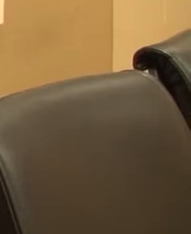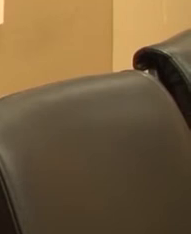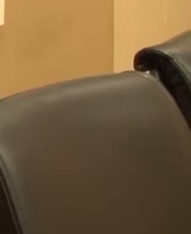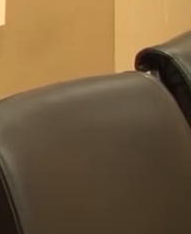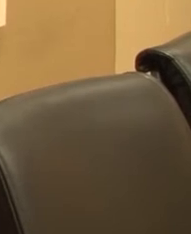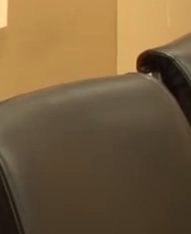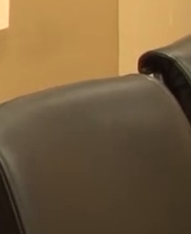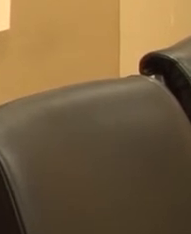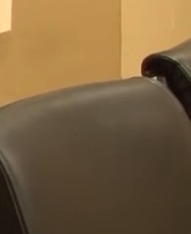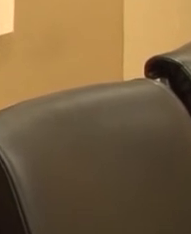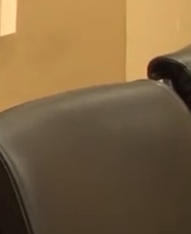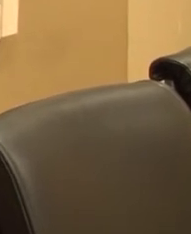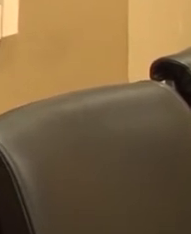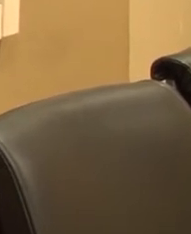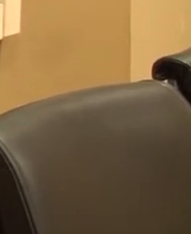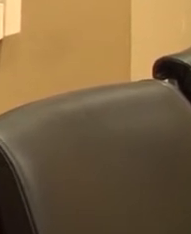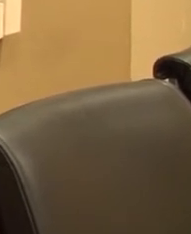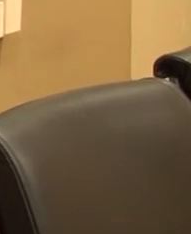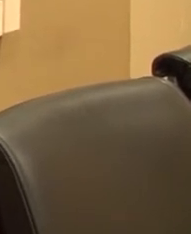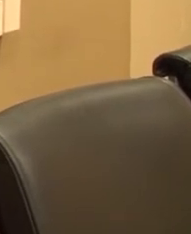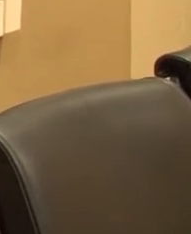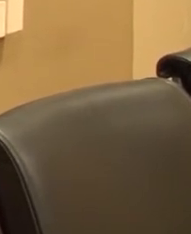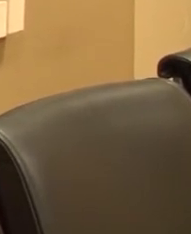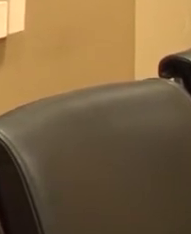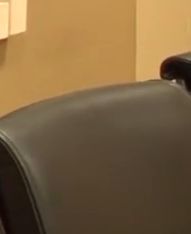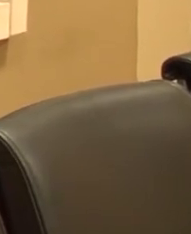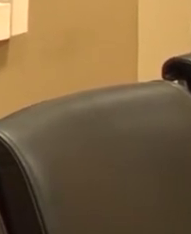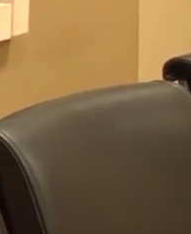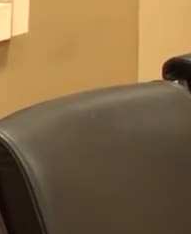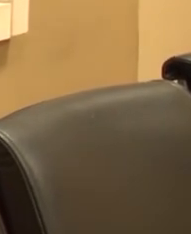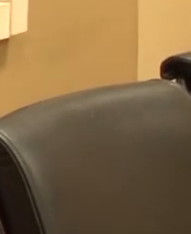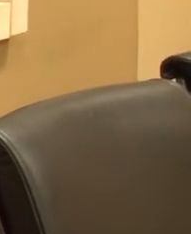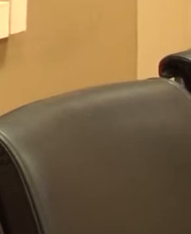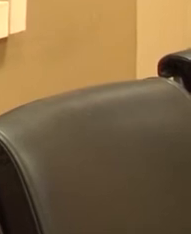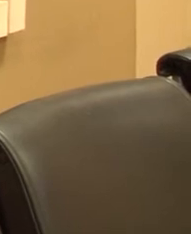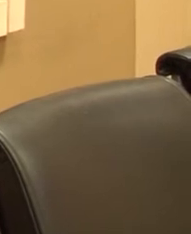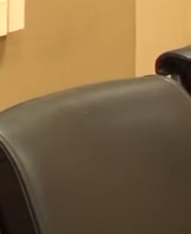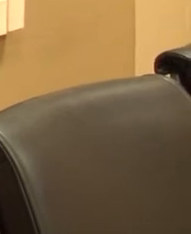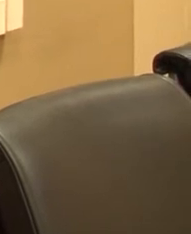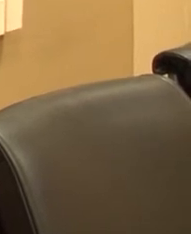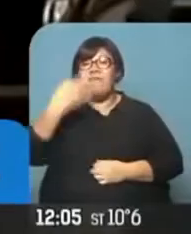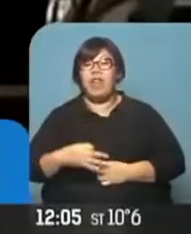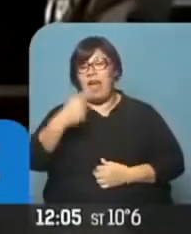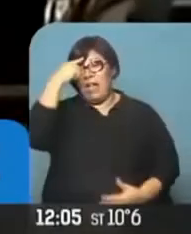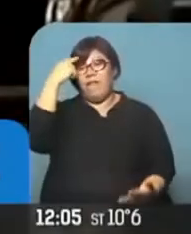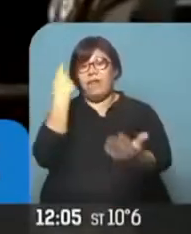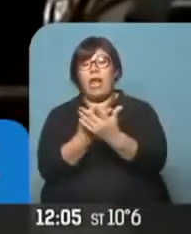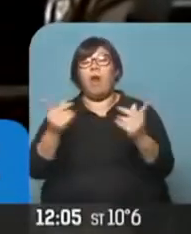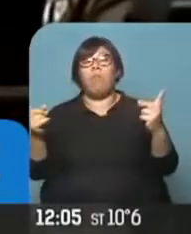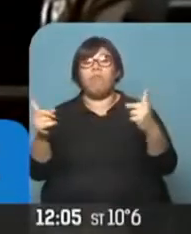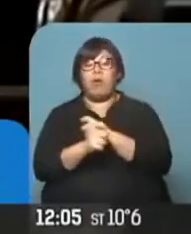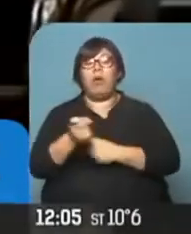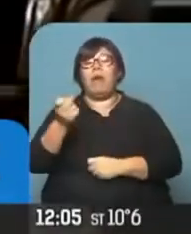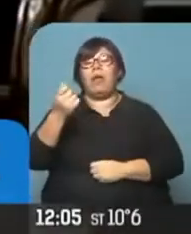por este tarifazo bueno yo entiendo que haberse vetado la ley a cinco horas solamente de